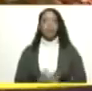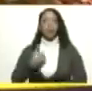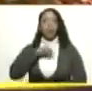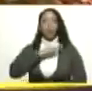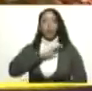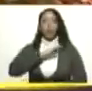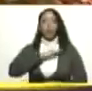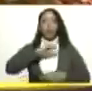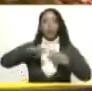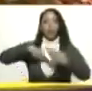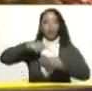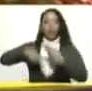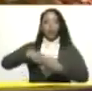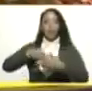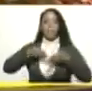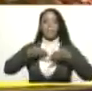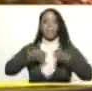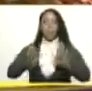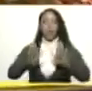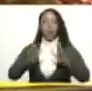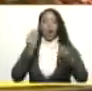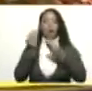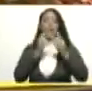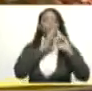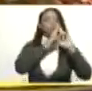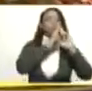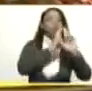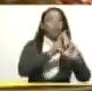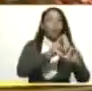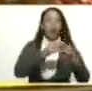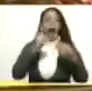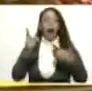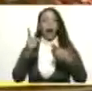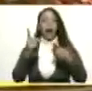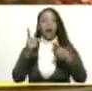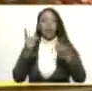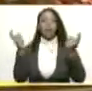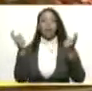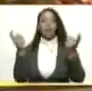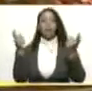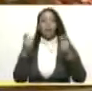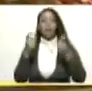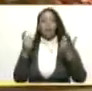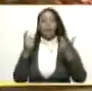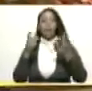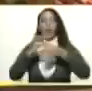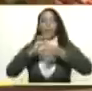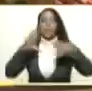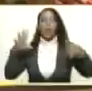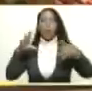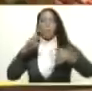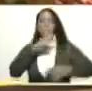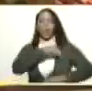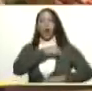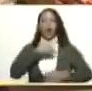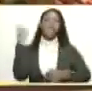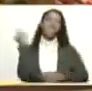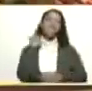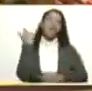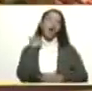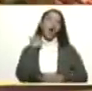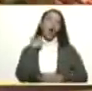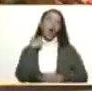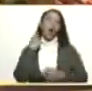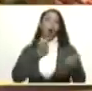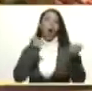revolución nació como una respuesta a la descomposición moral del antiguo régimen de la Cuarta